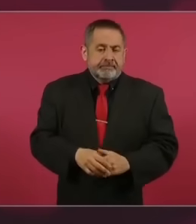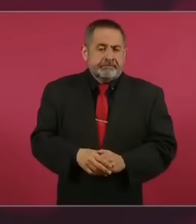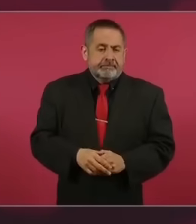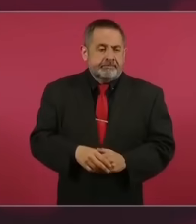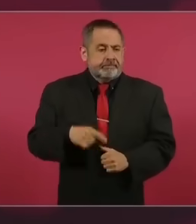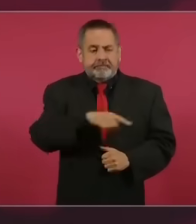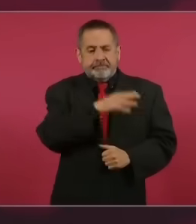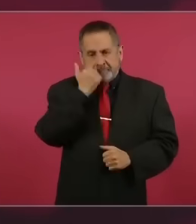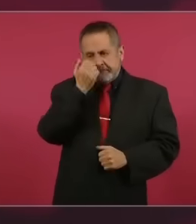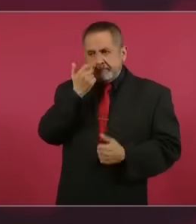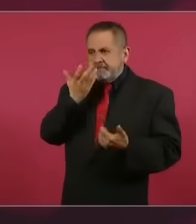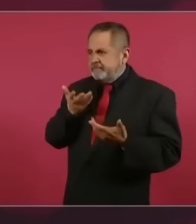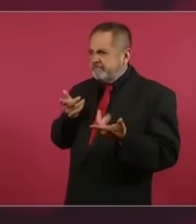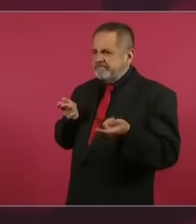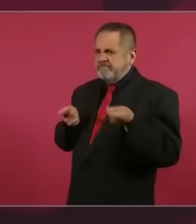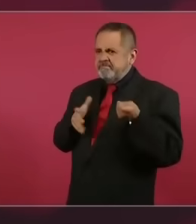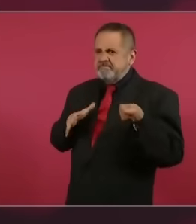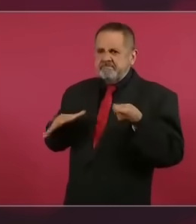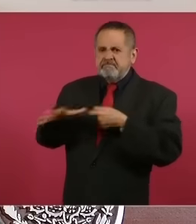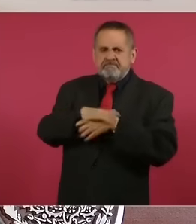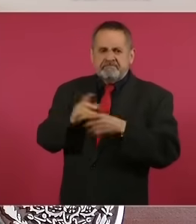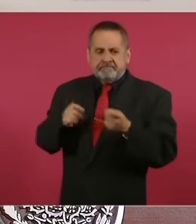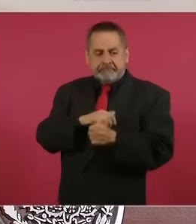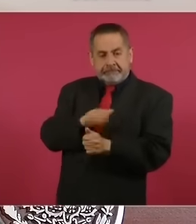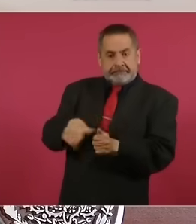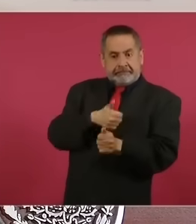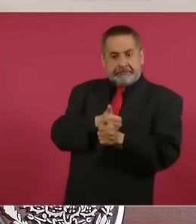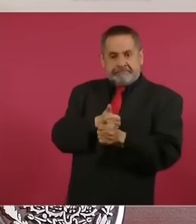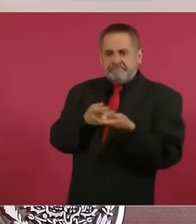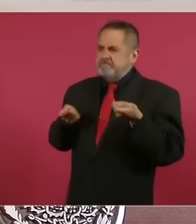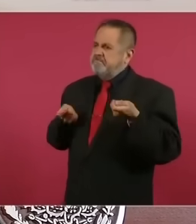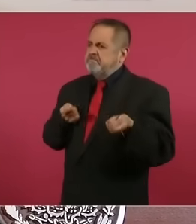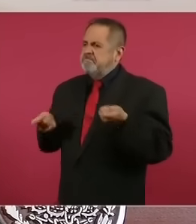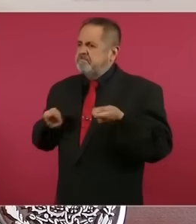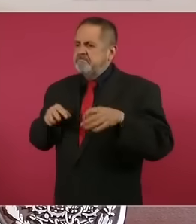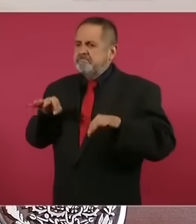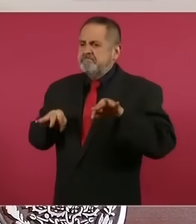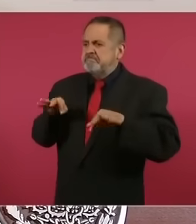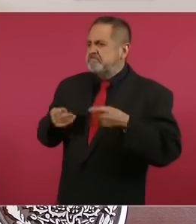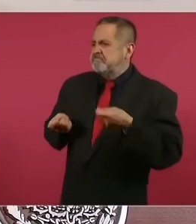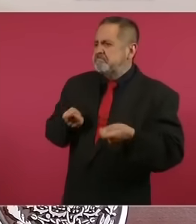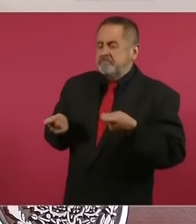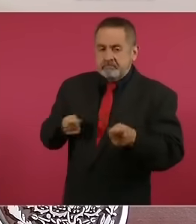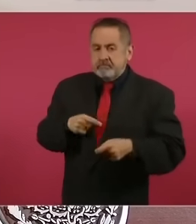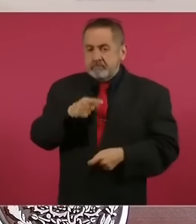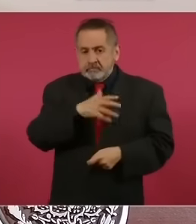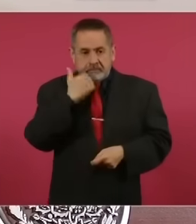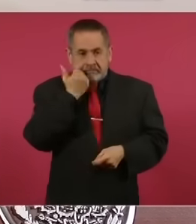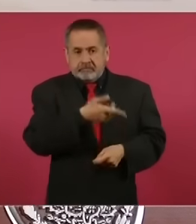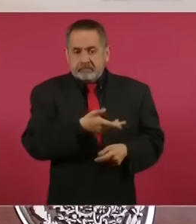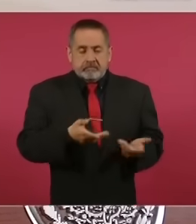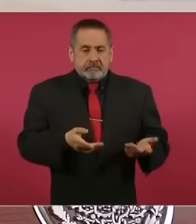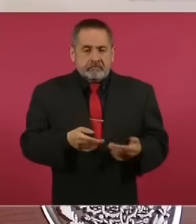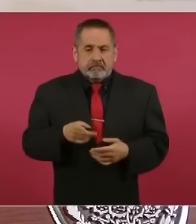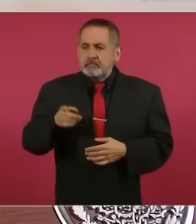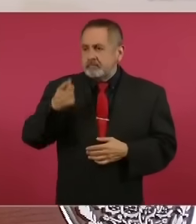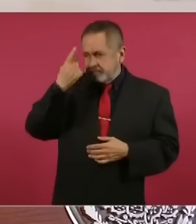Quieren tener los que están detrás, moviendo los hilos, una institución